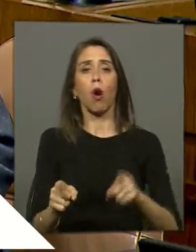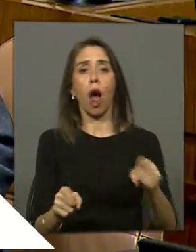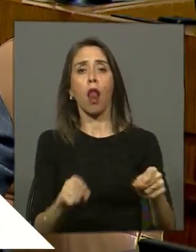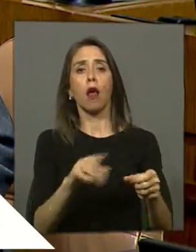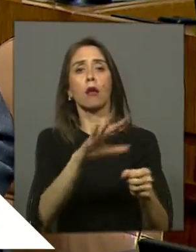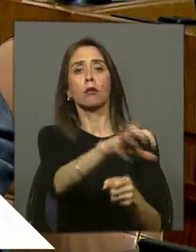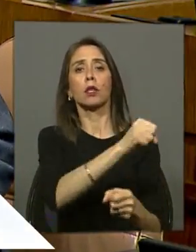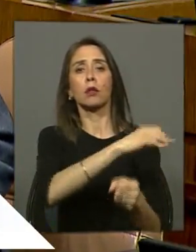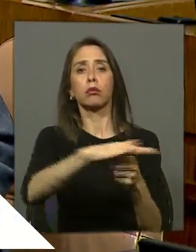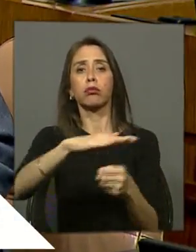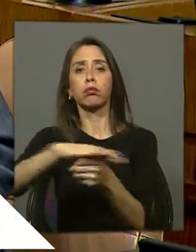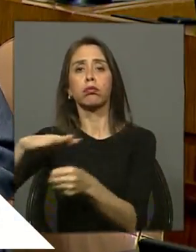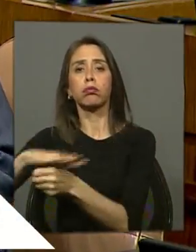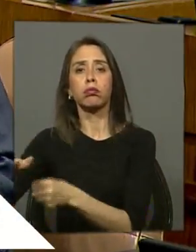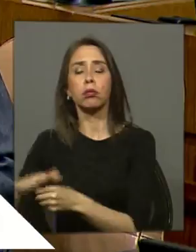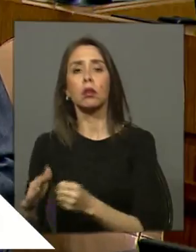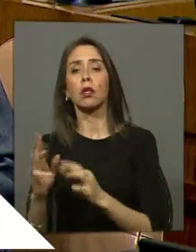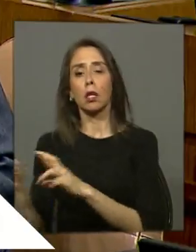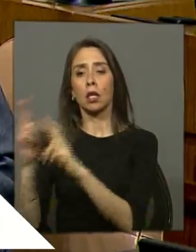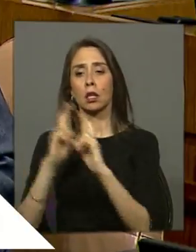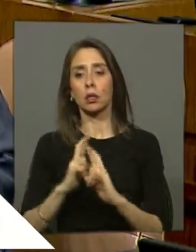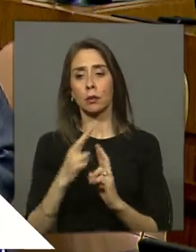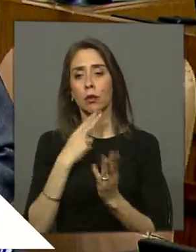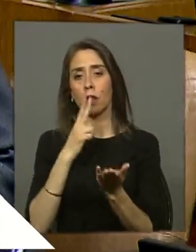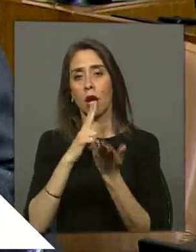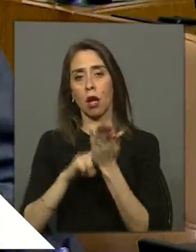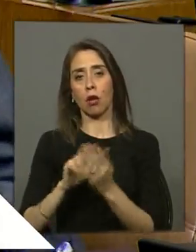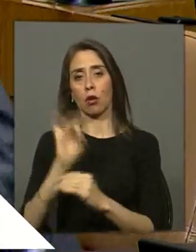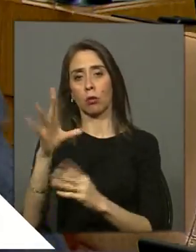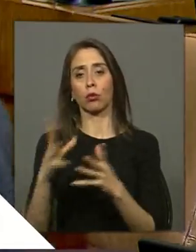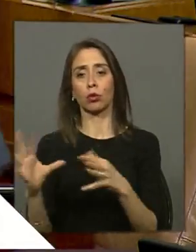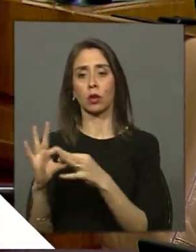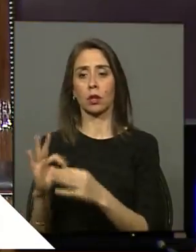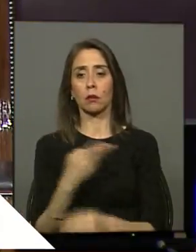es que estos oficios sean respondidos como corresponde muchas gracias presidente dicho